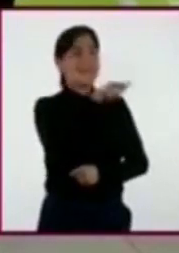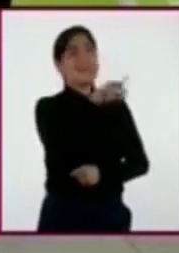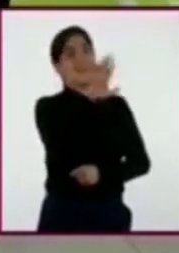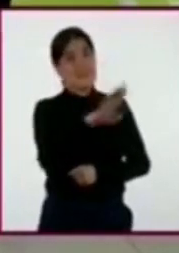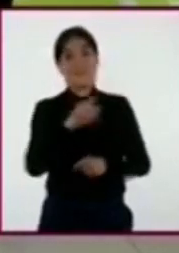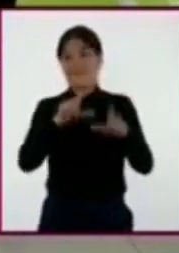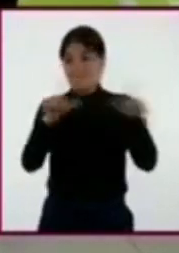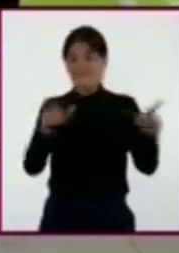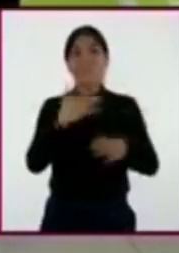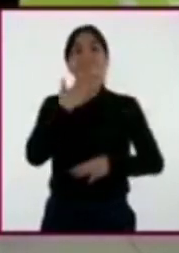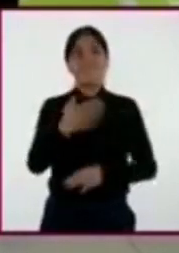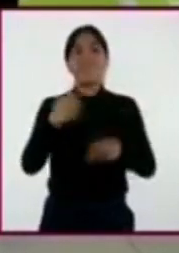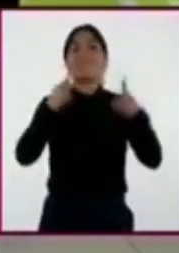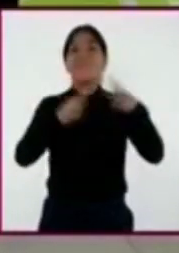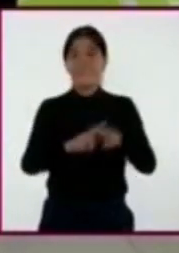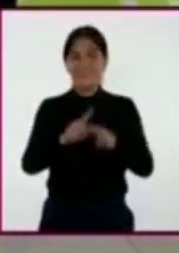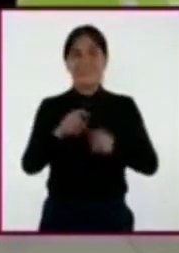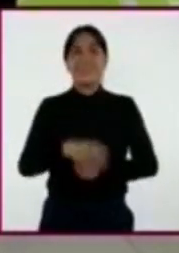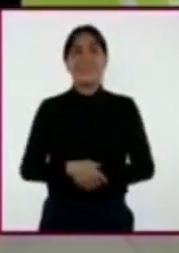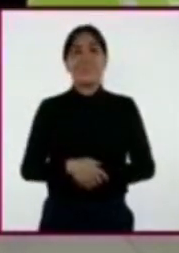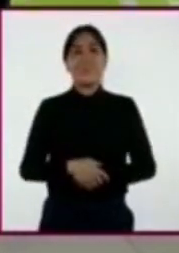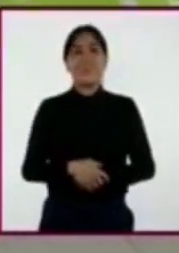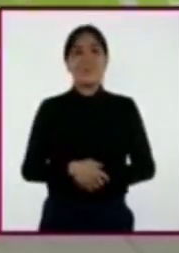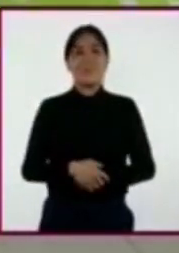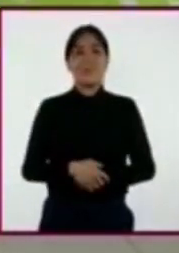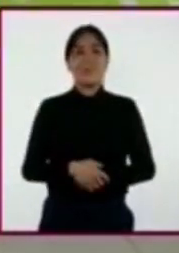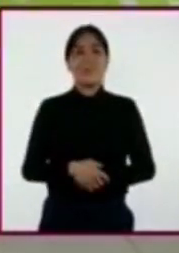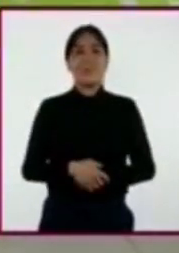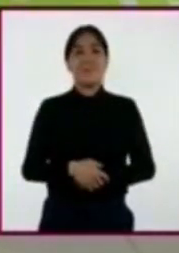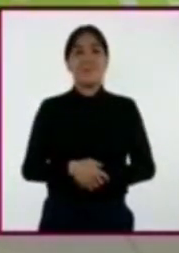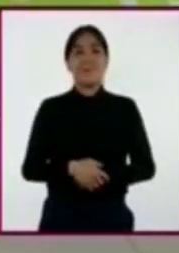Muy bien. Empezamos y...